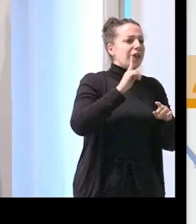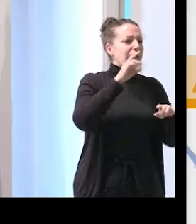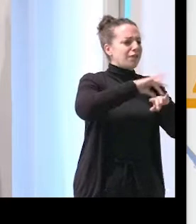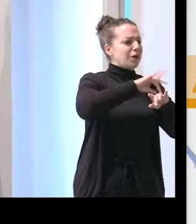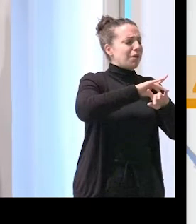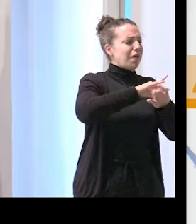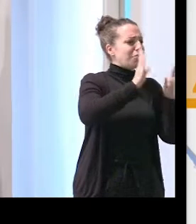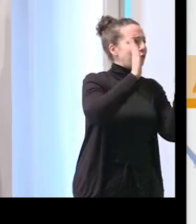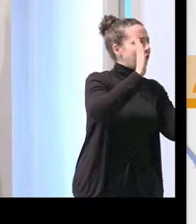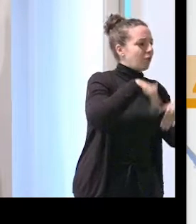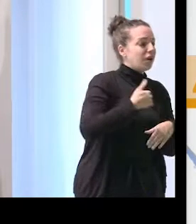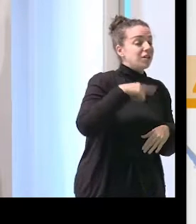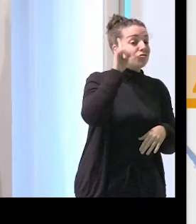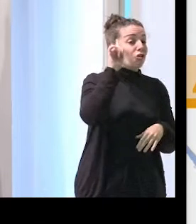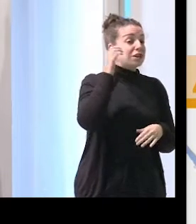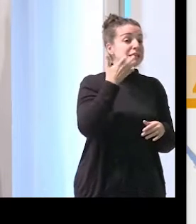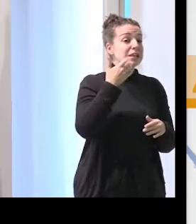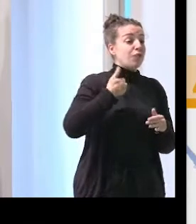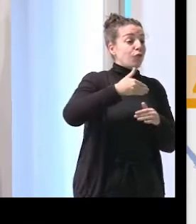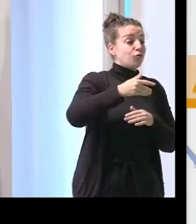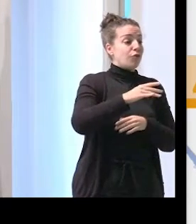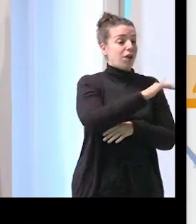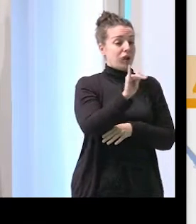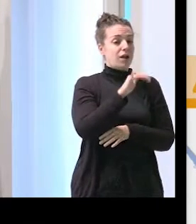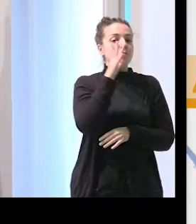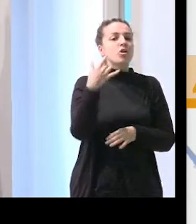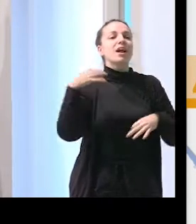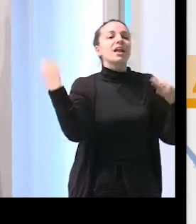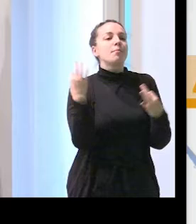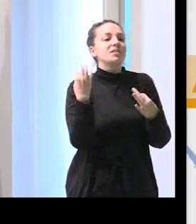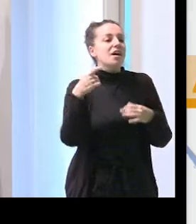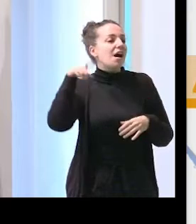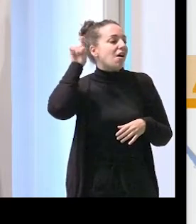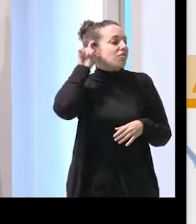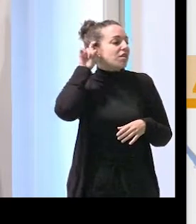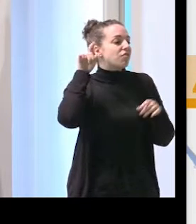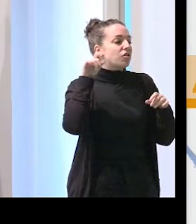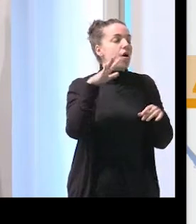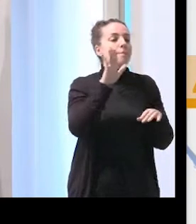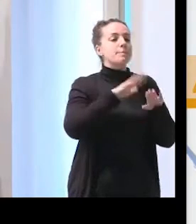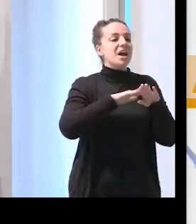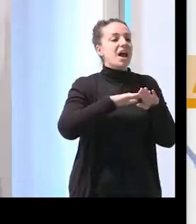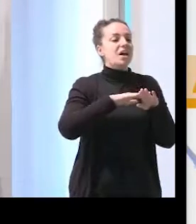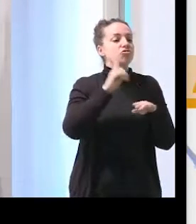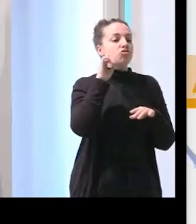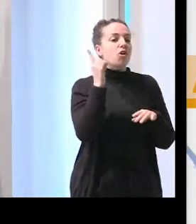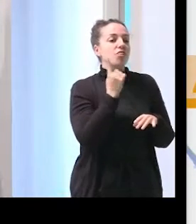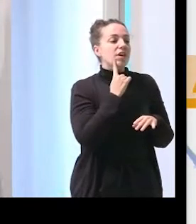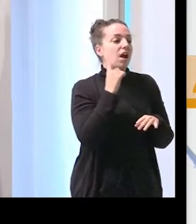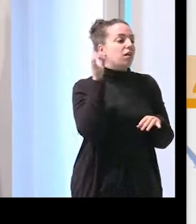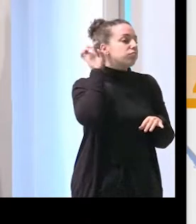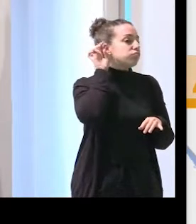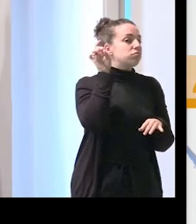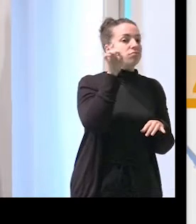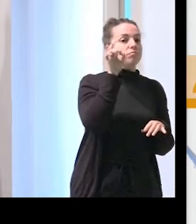sé si existirá, porque una de las reclamaciones que se han hecho al principio es qué pasa con los audífonos unilaterales, para las sorderas unilaterales. Bueno, vamos a ver un poco las